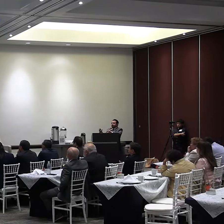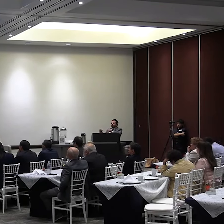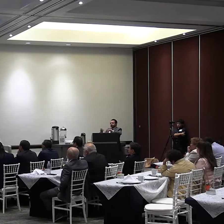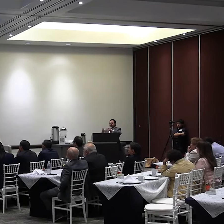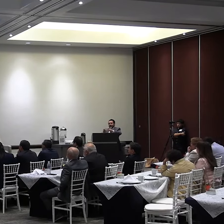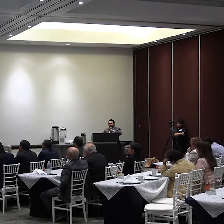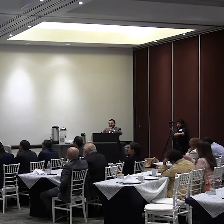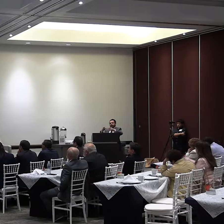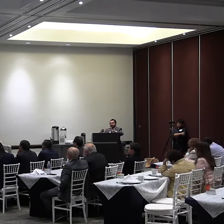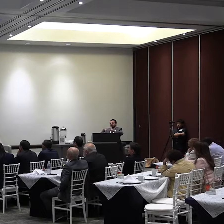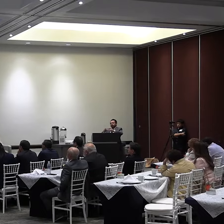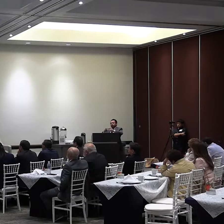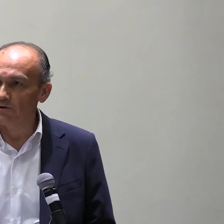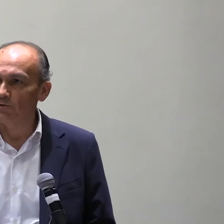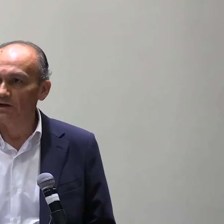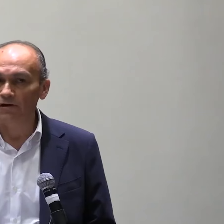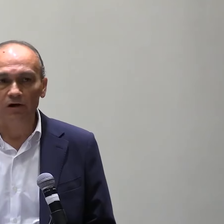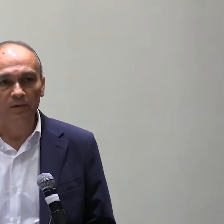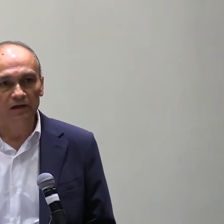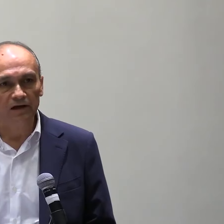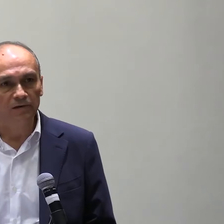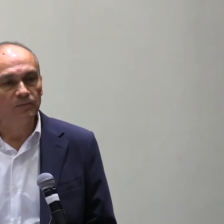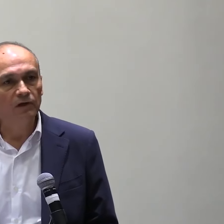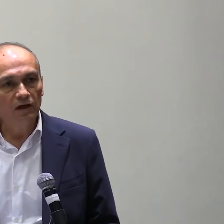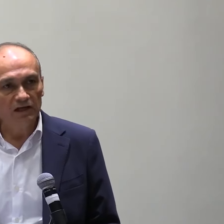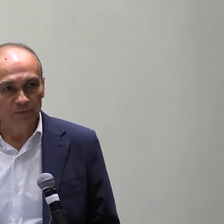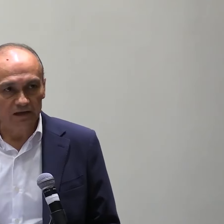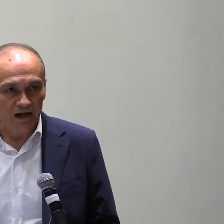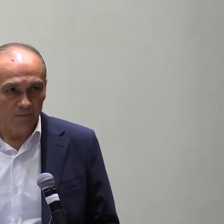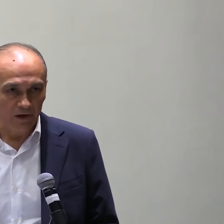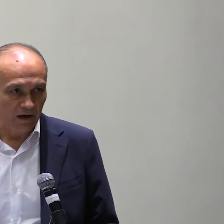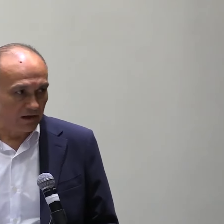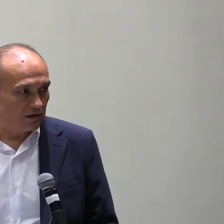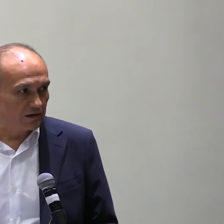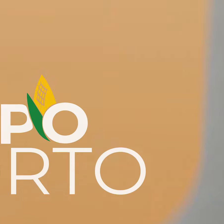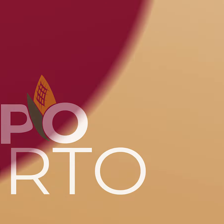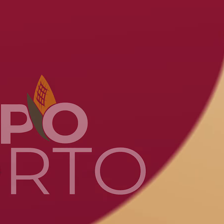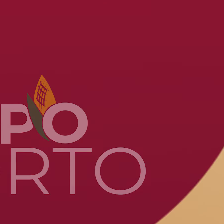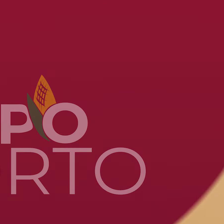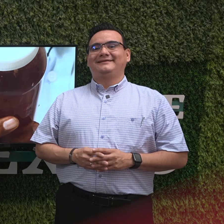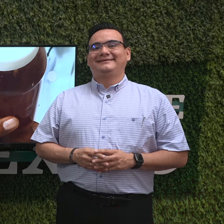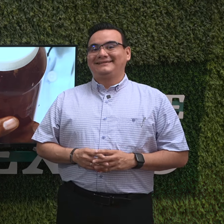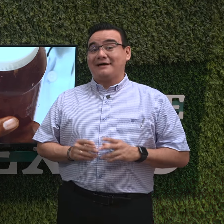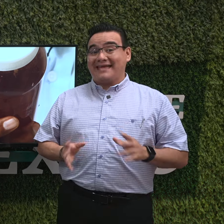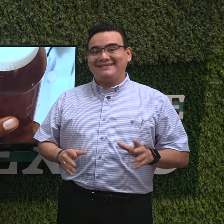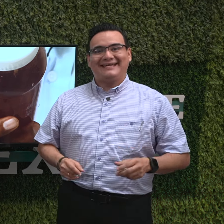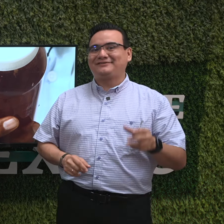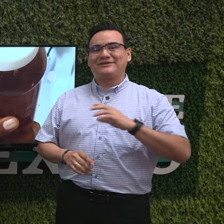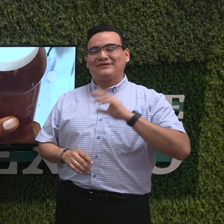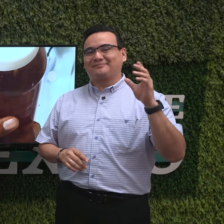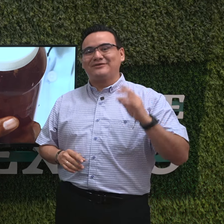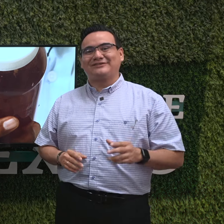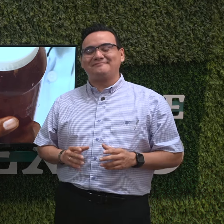aviar, la prevención de la peste porcina africana, el gusano barrenador del ganado y la fusariosis del banano. La miel